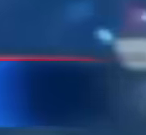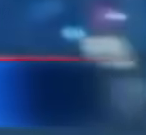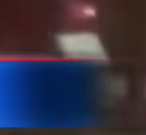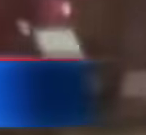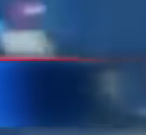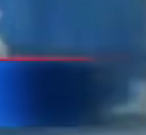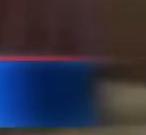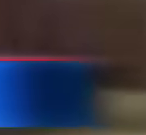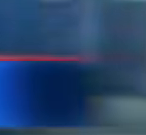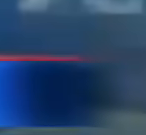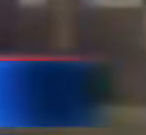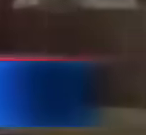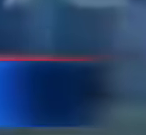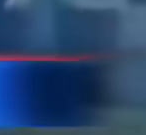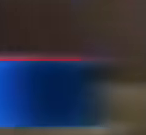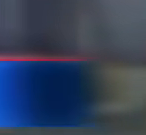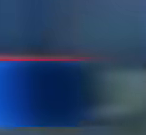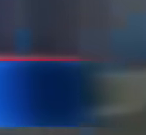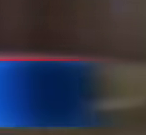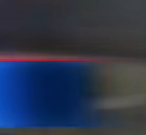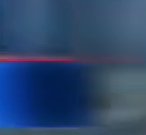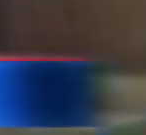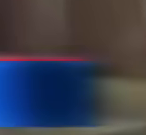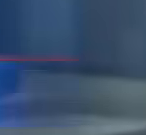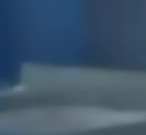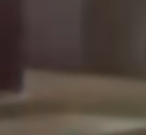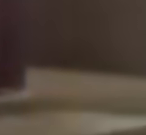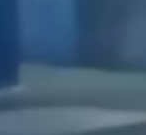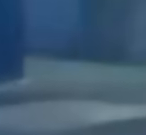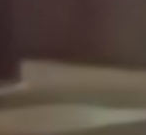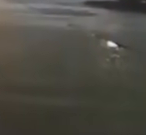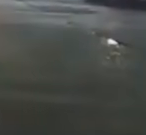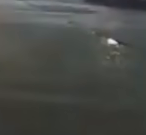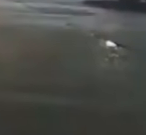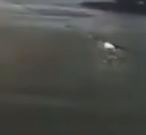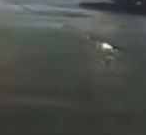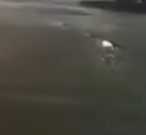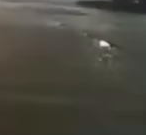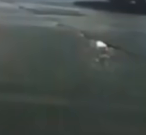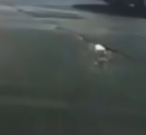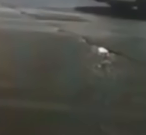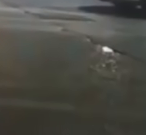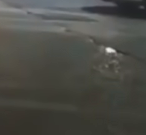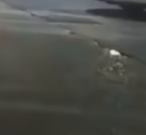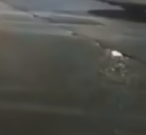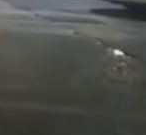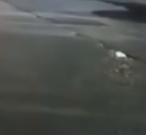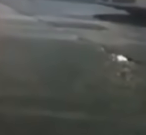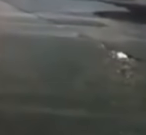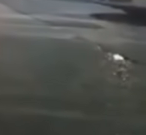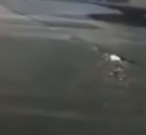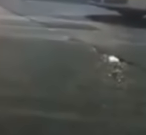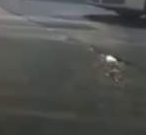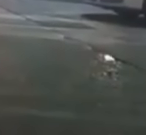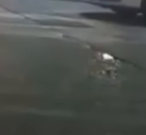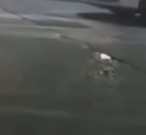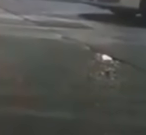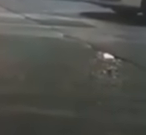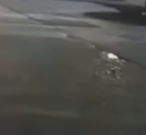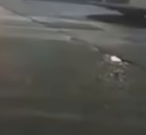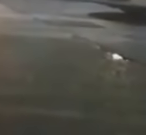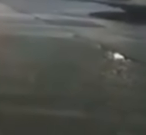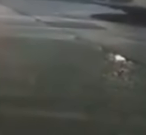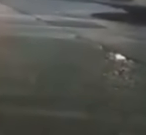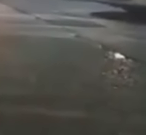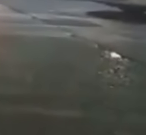Delincuentes ejecutaron varios asaltos en el norte de Guayaquil. Testigos tumbaron una de las motocicletas de los antisociales